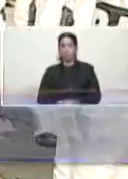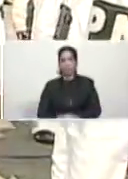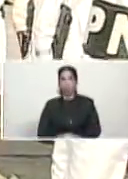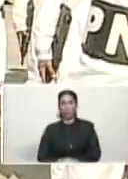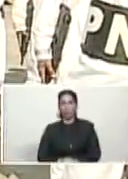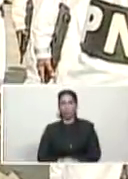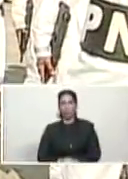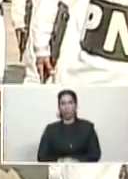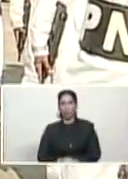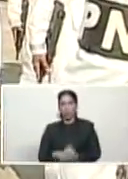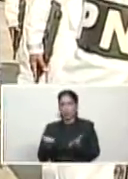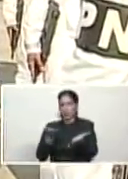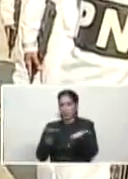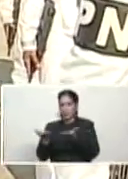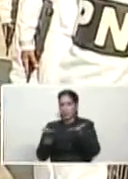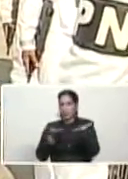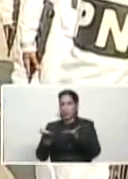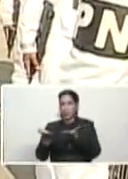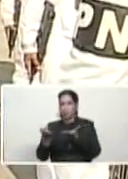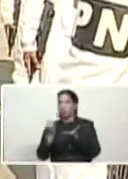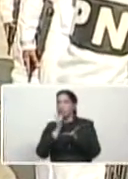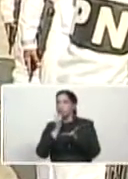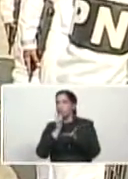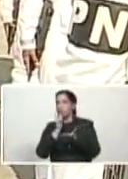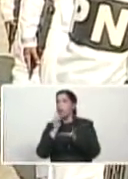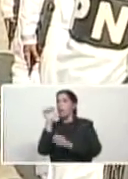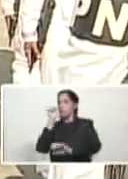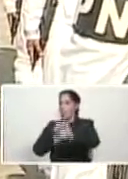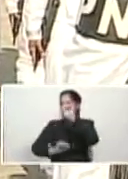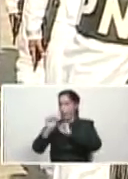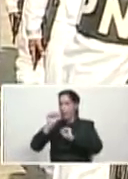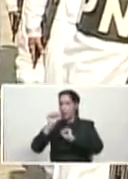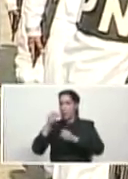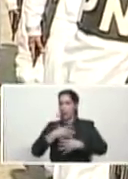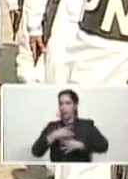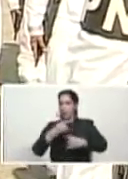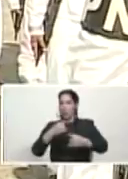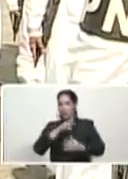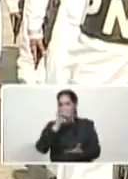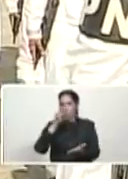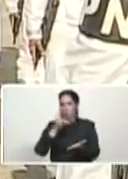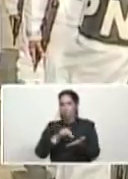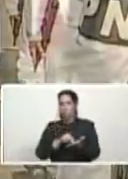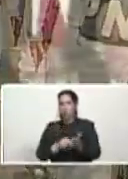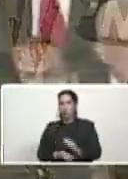al servicio de la defensa de los intereses nacionales.